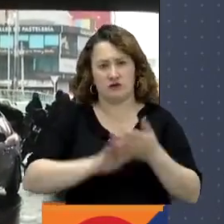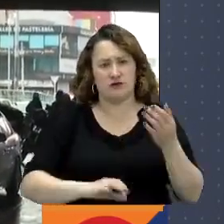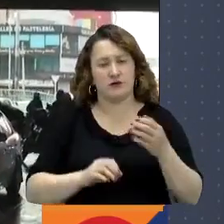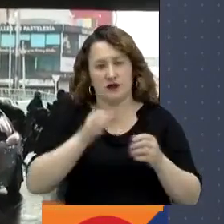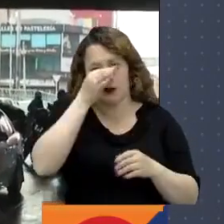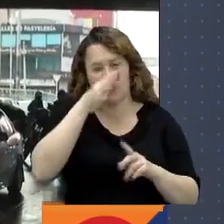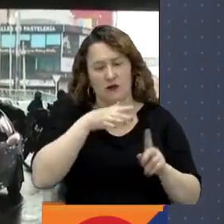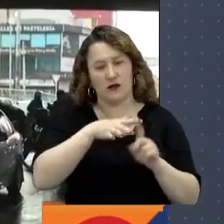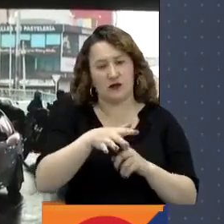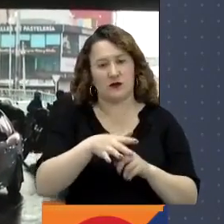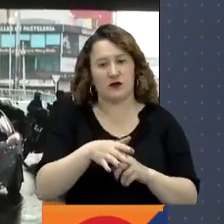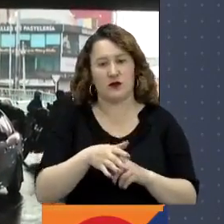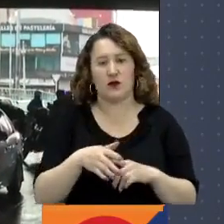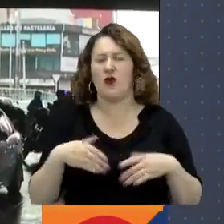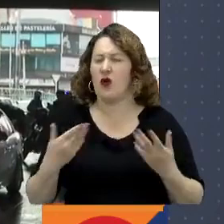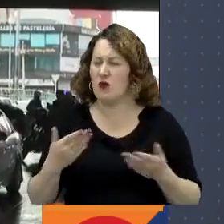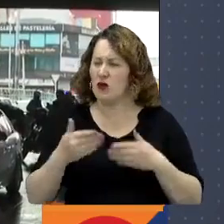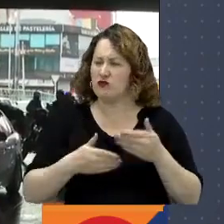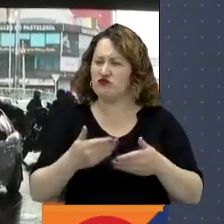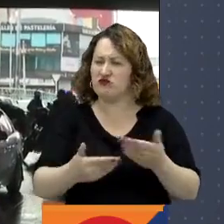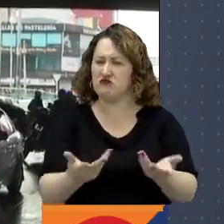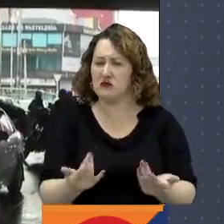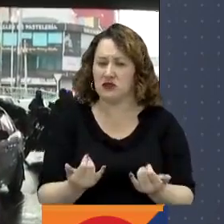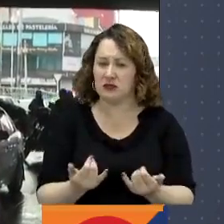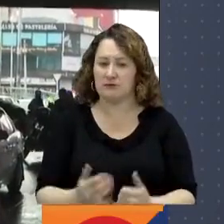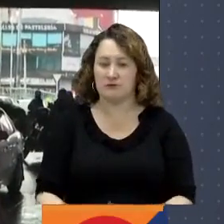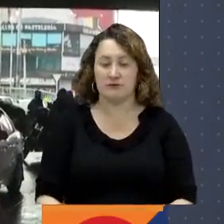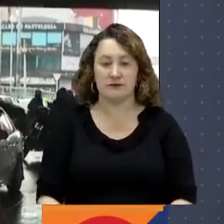Yuli Pulgarín, buenas tardes, ¿cómo transcurre la jornada?